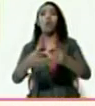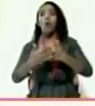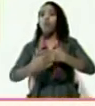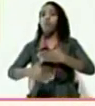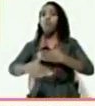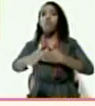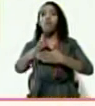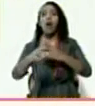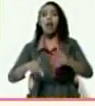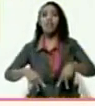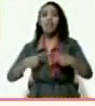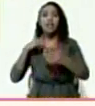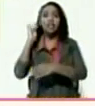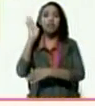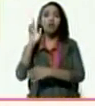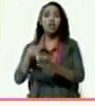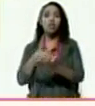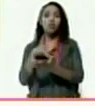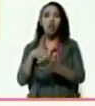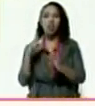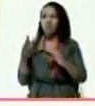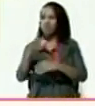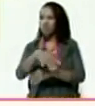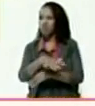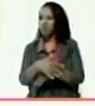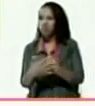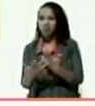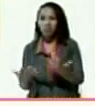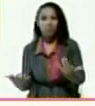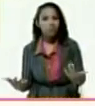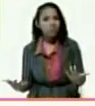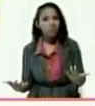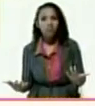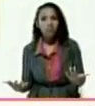Asamblea Nacional esta. ¿Dónde aparecerá eso?